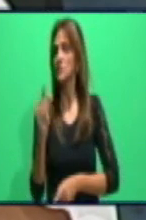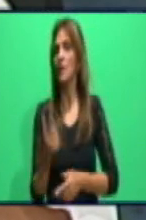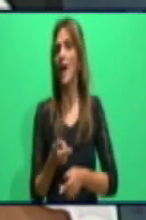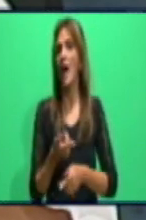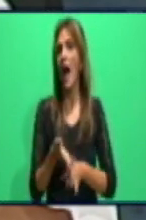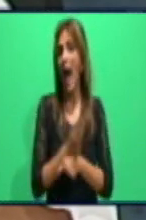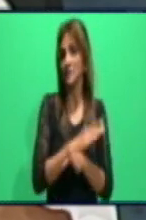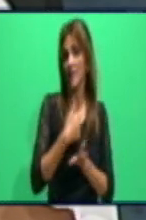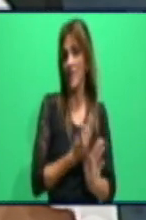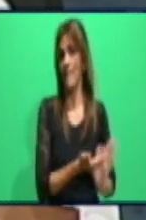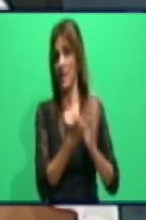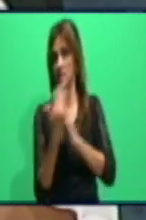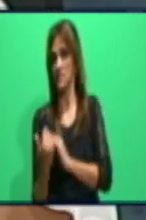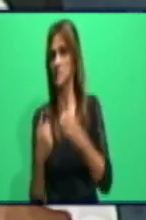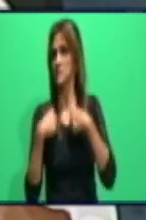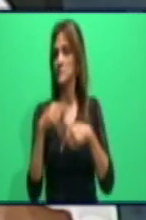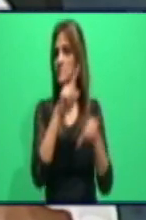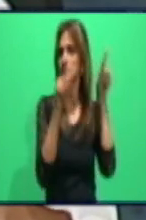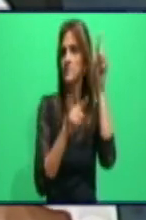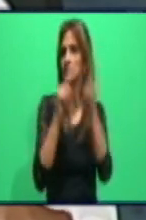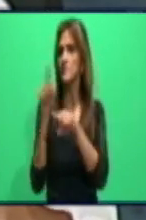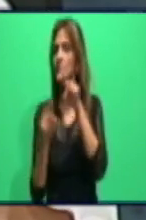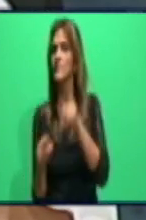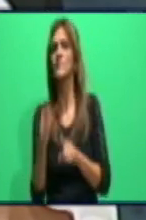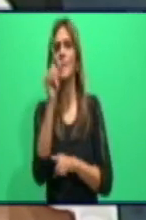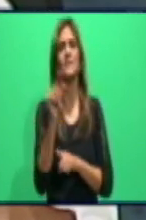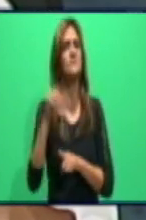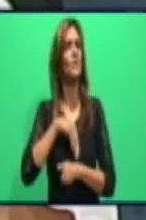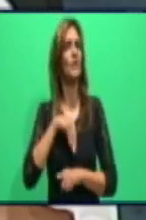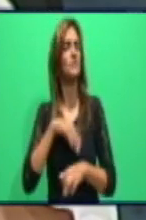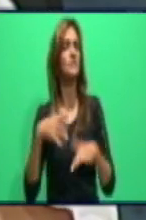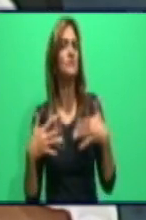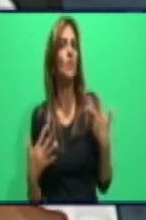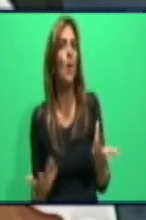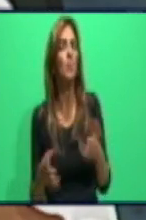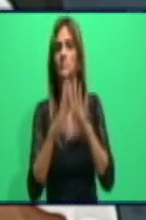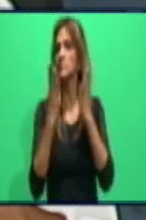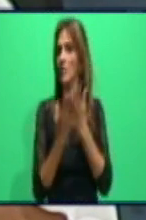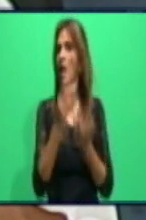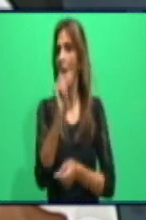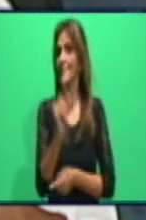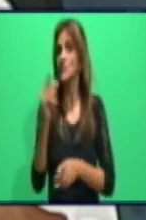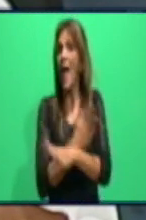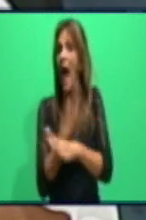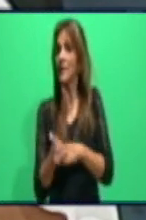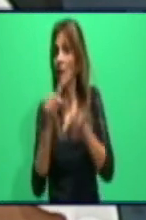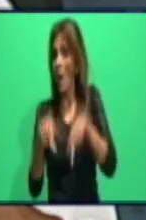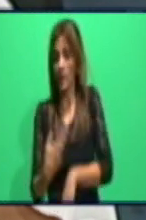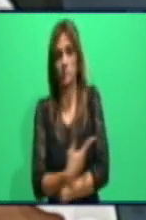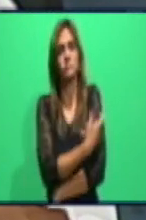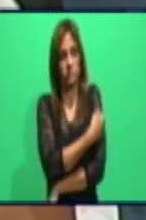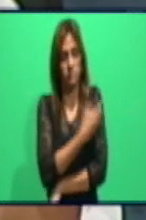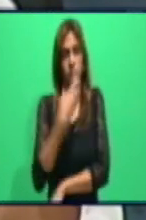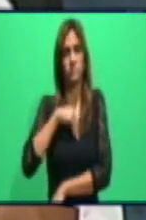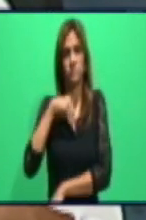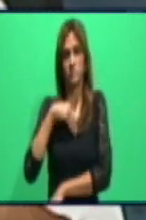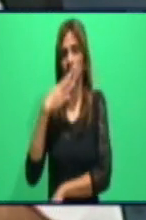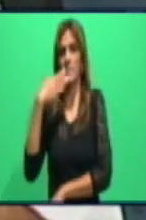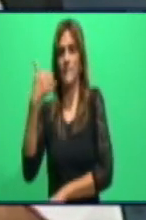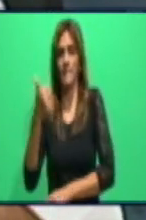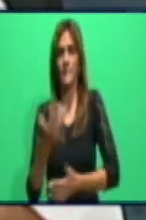haber recibido la vacuna y realmente no se había reportado ninguna reacción adversa estos pacientes tienen un seguimiento diferente en